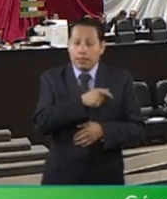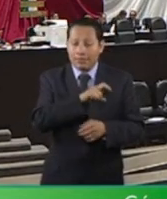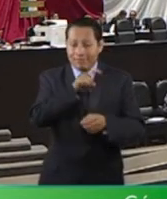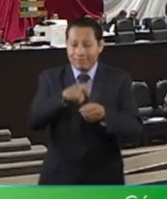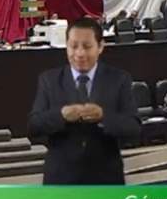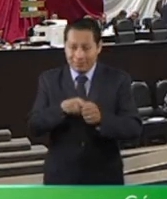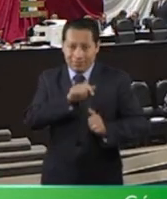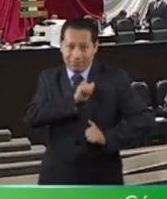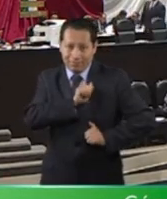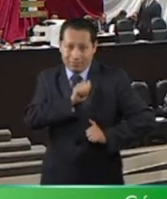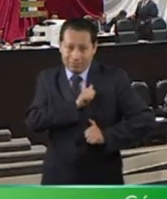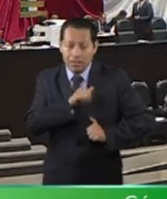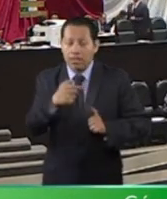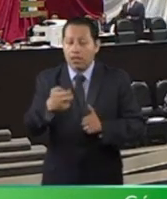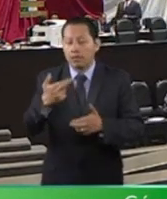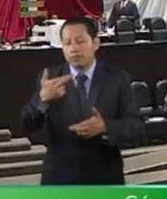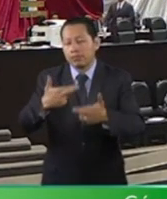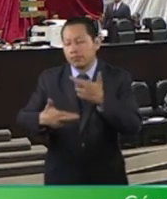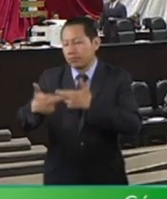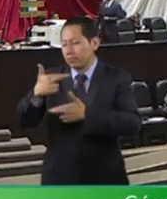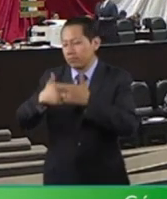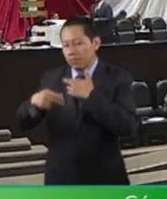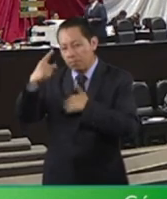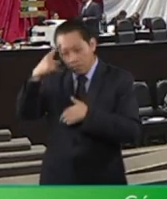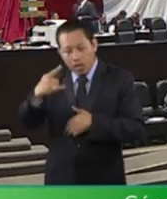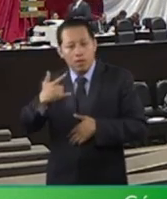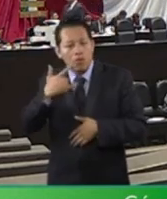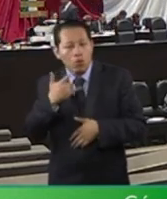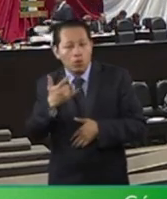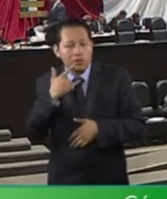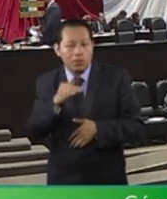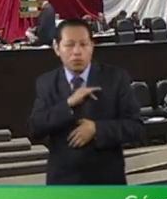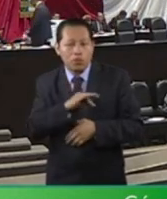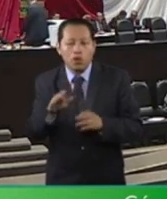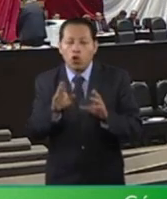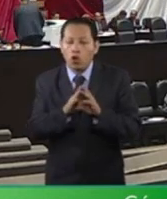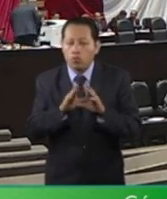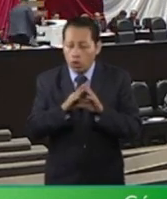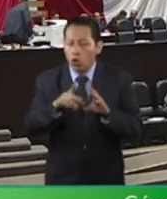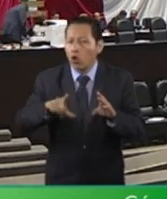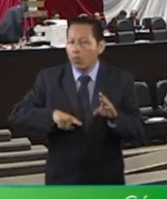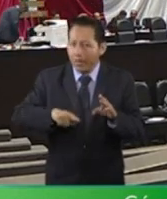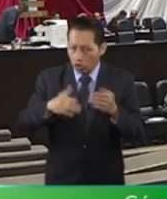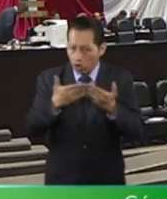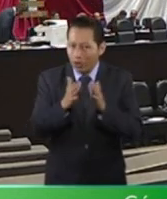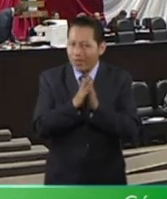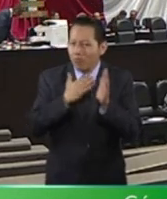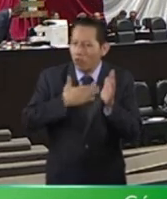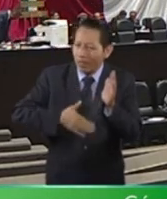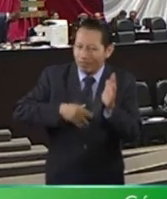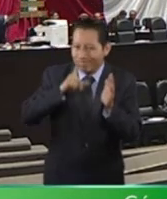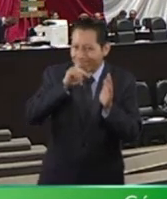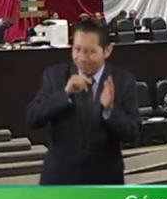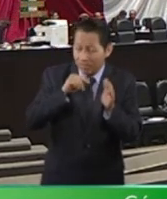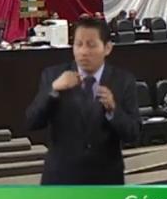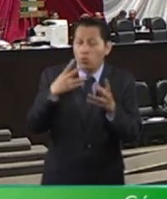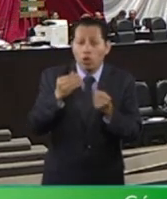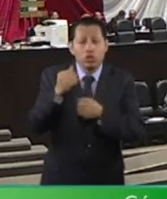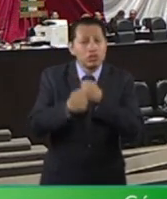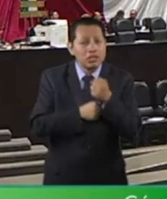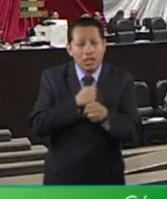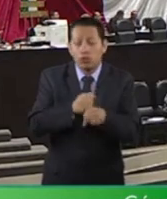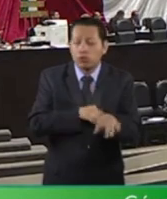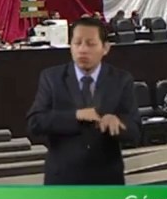representa un retroceso en nuestra lucha por consolidar un Estado democrático, Durante años hemos trabajado